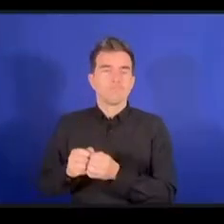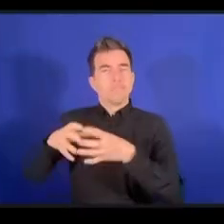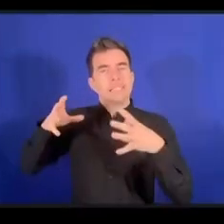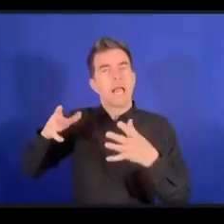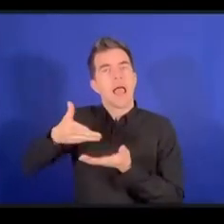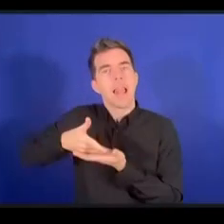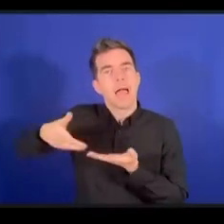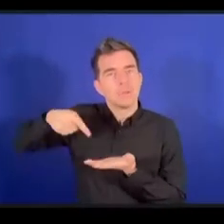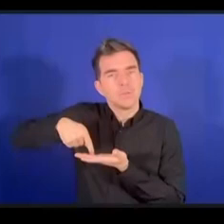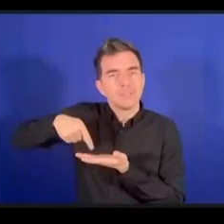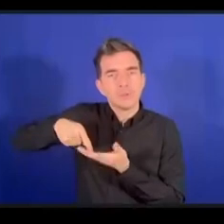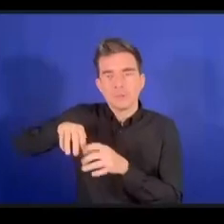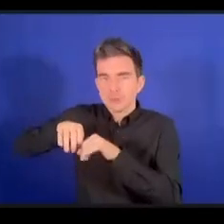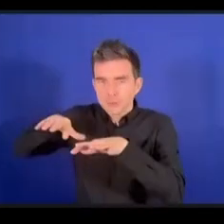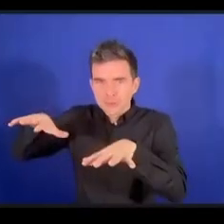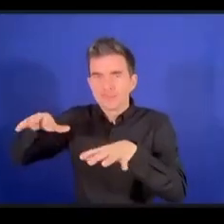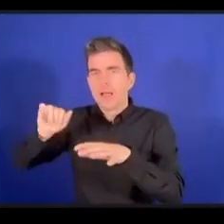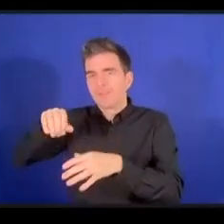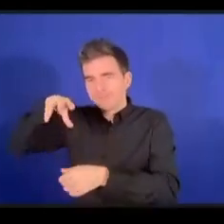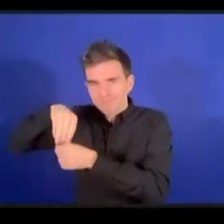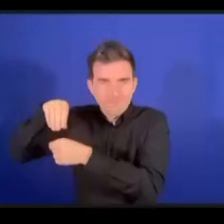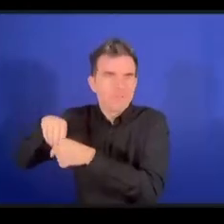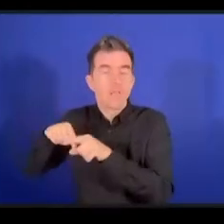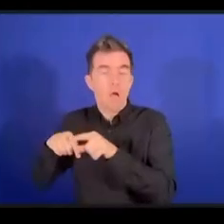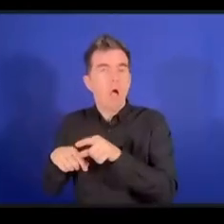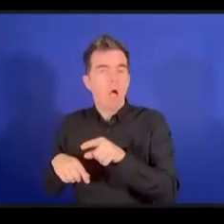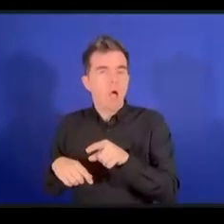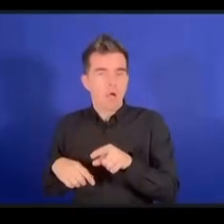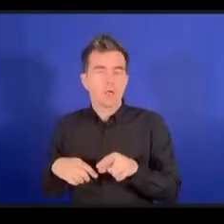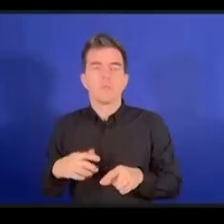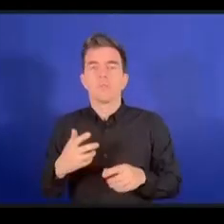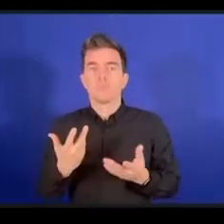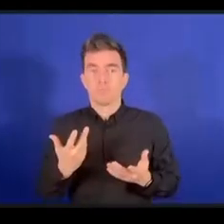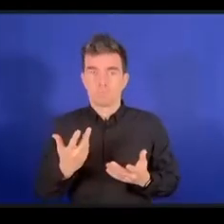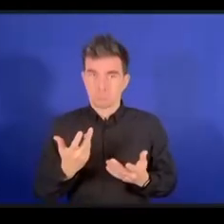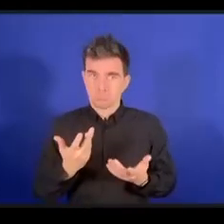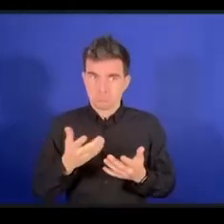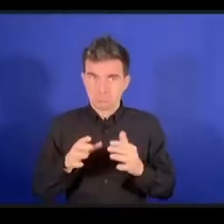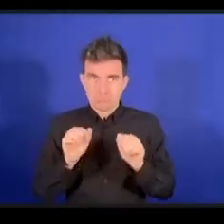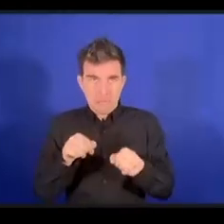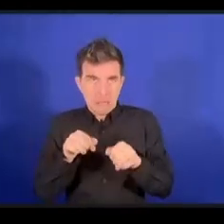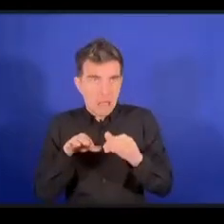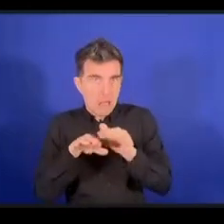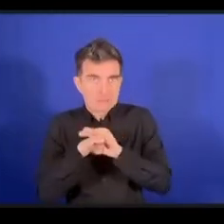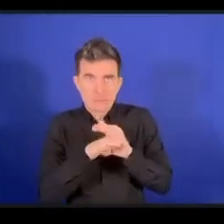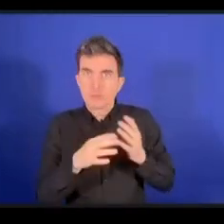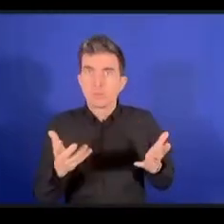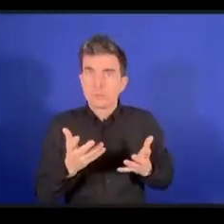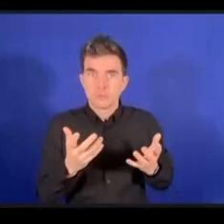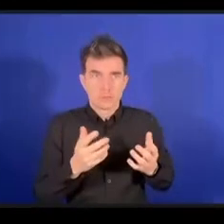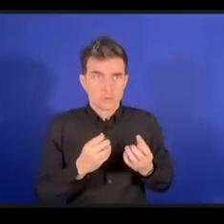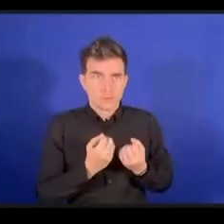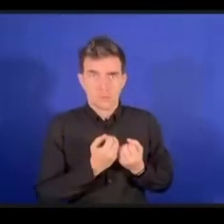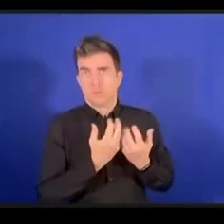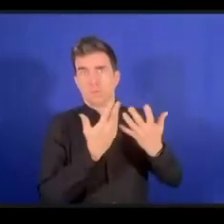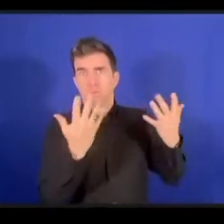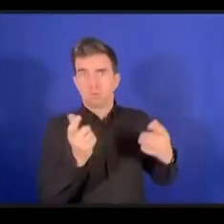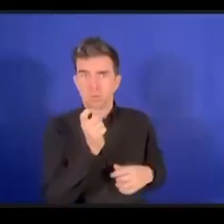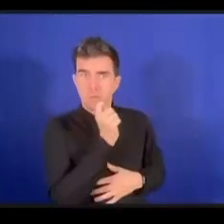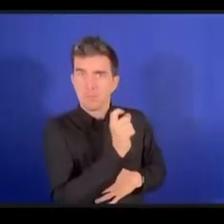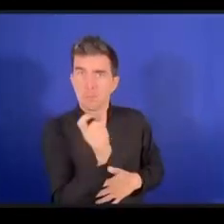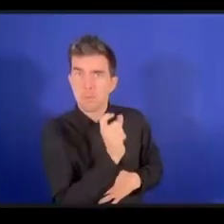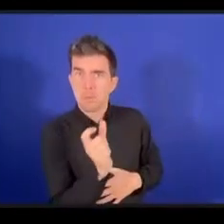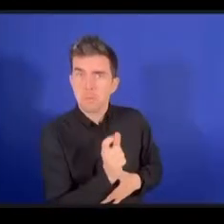enorme de palabras básicamente que eh está ah que crea